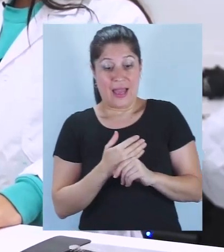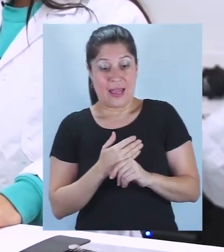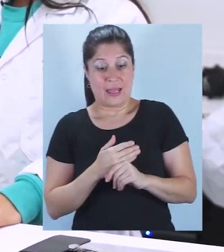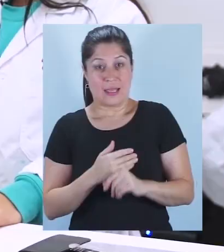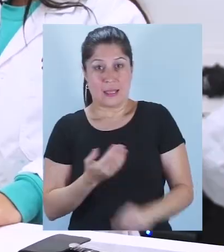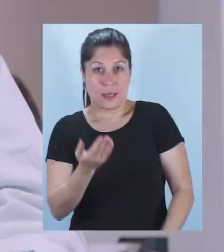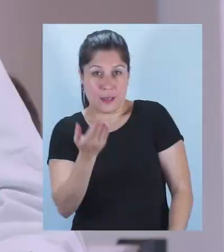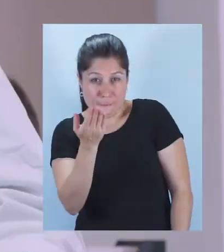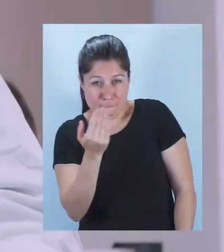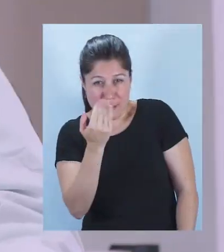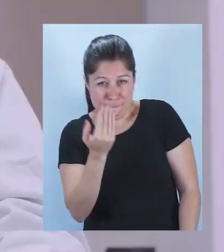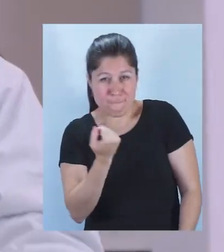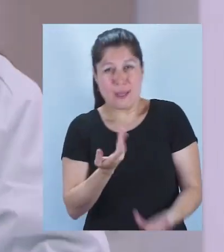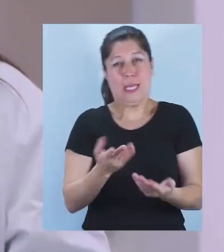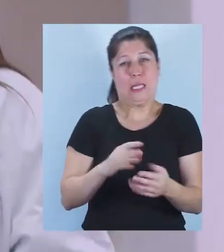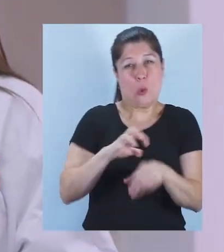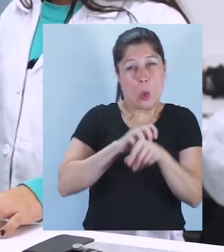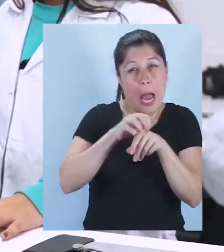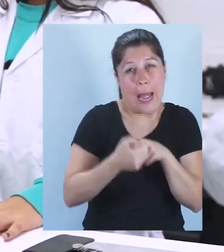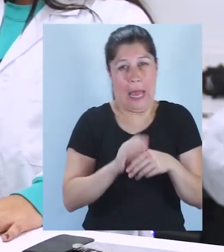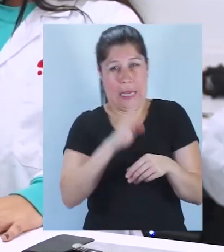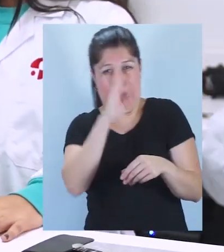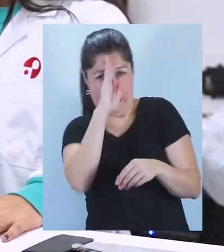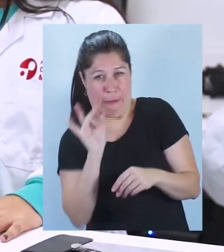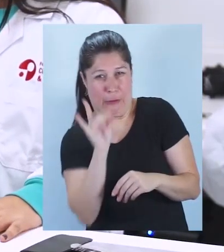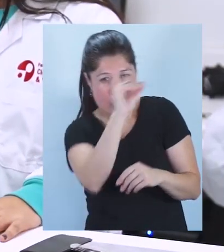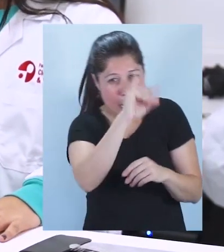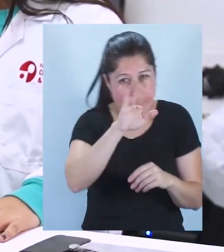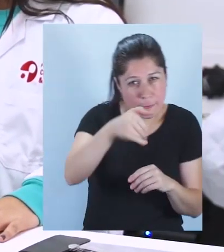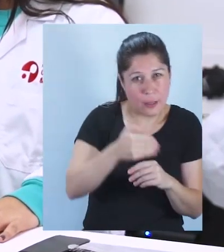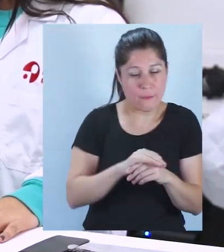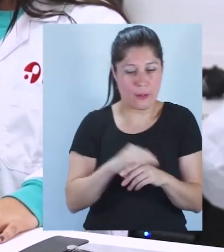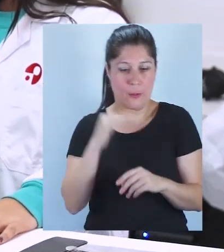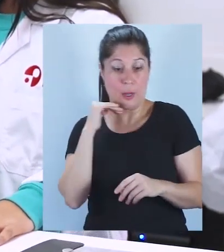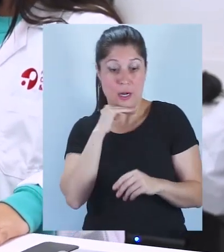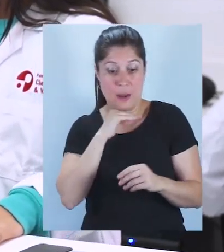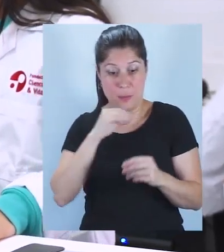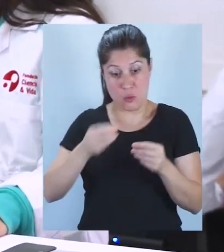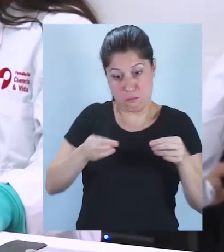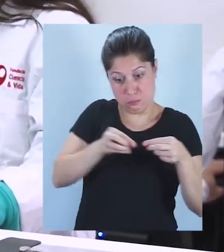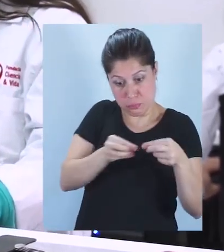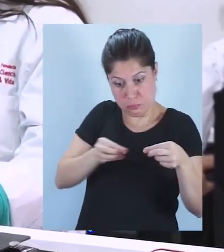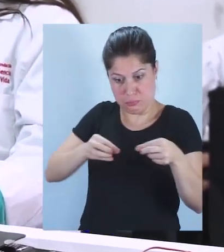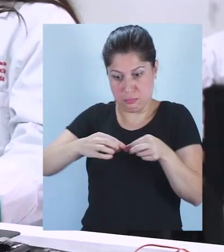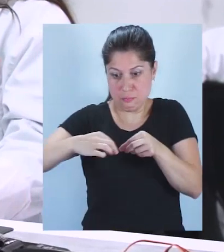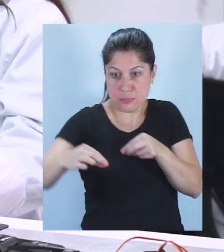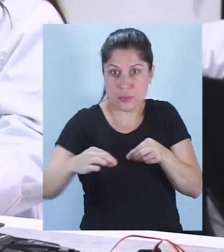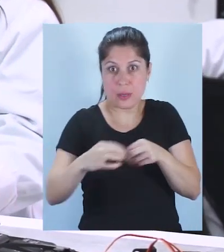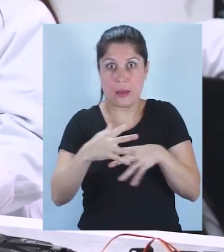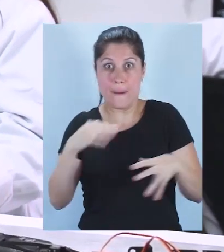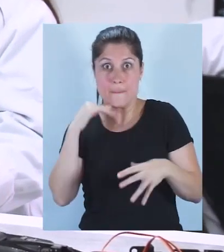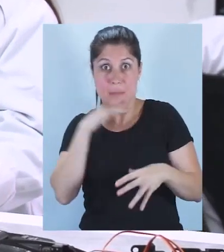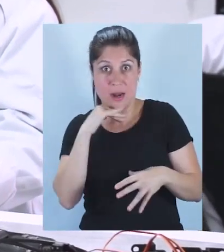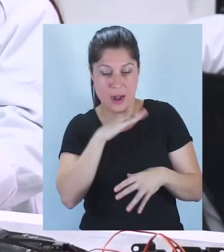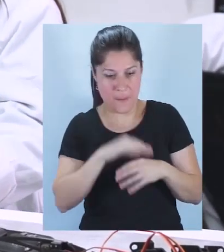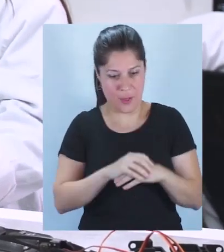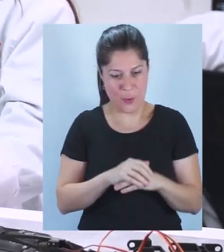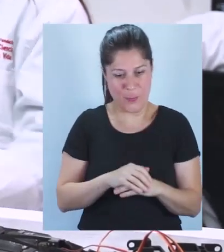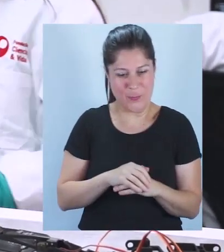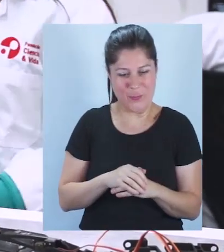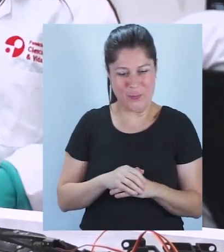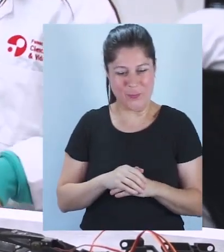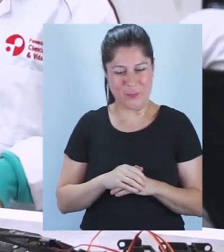ven. Eh, araña perro jirafa. La vamos a sacar los cables para que se pueda mover más rápidamente y tú vas a ver